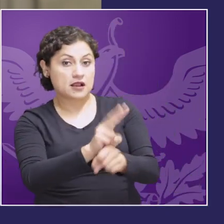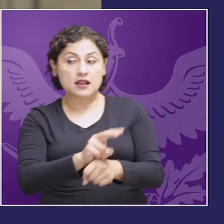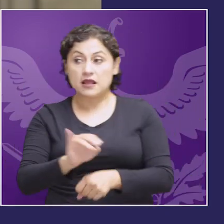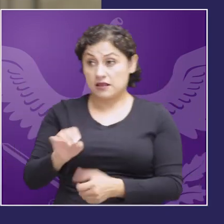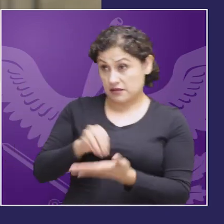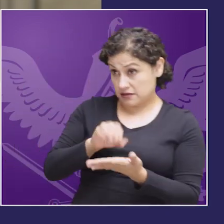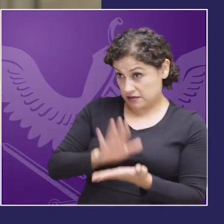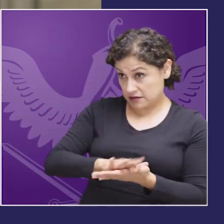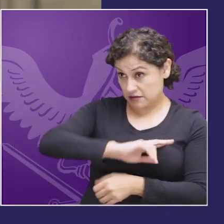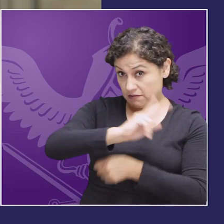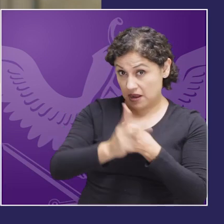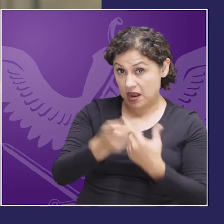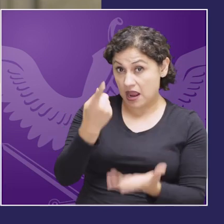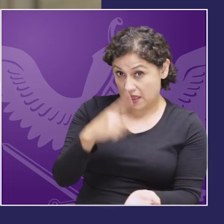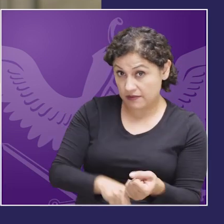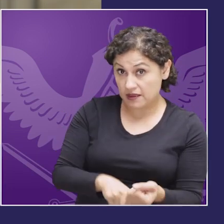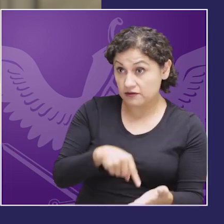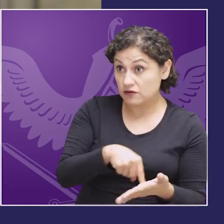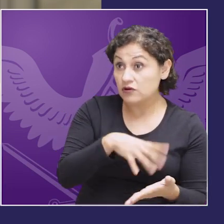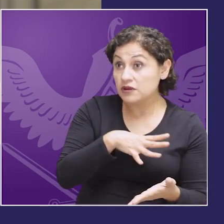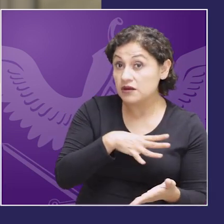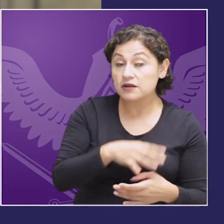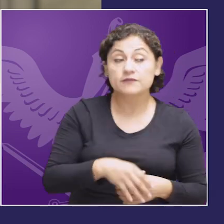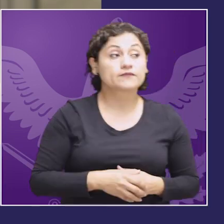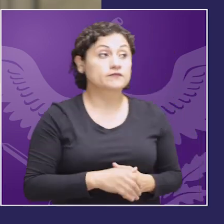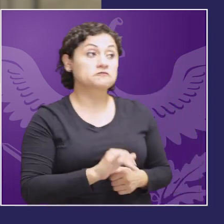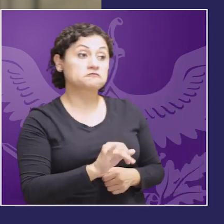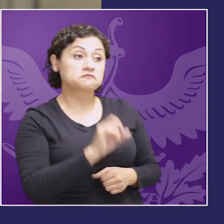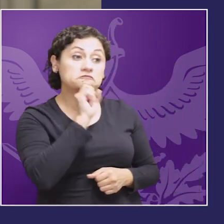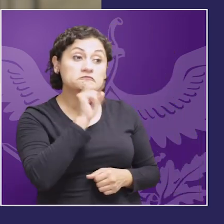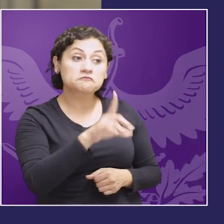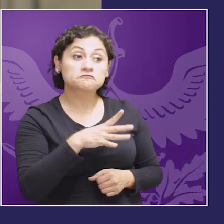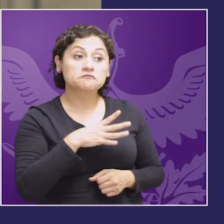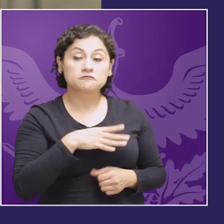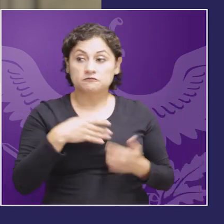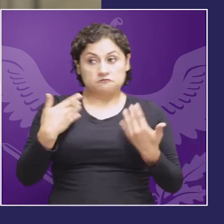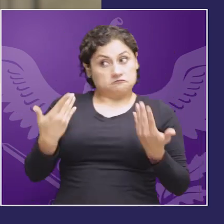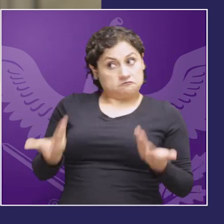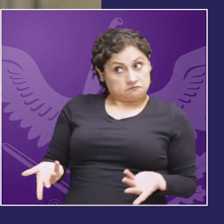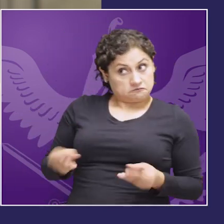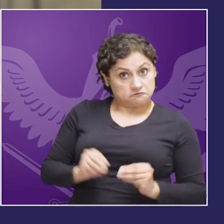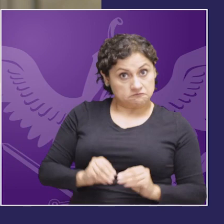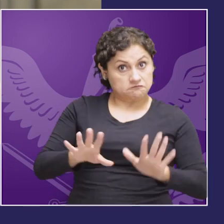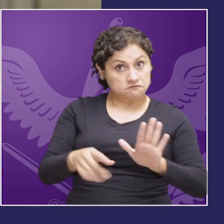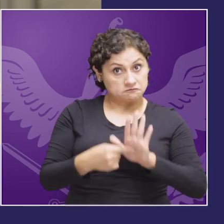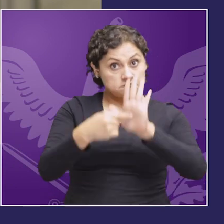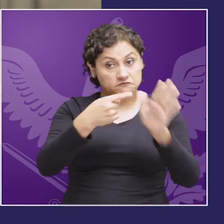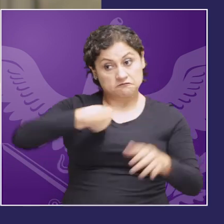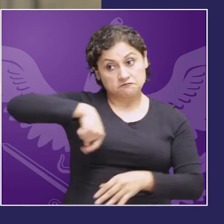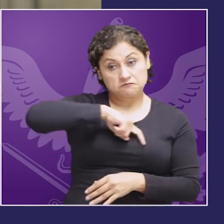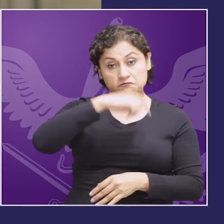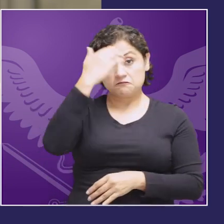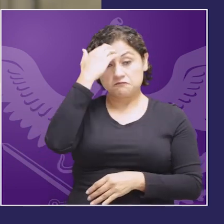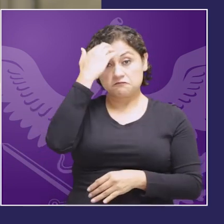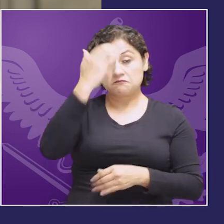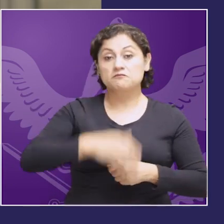que tiene Mesegvi pero el registro, en relación con... ¿Pero el registro de los países? ¿Registro de los países sí? Así es también. Ah, lo hay